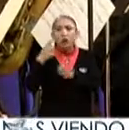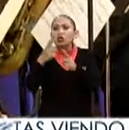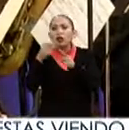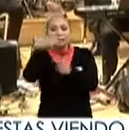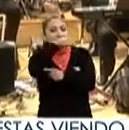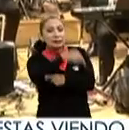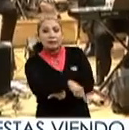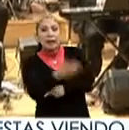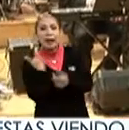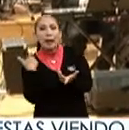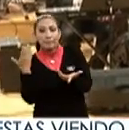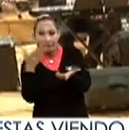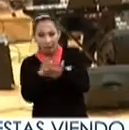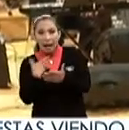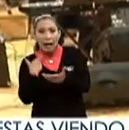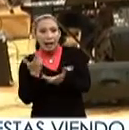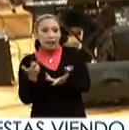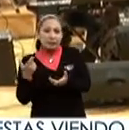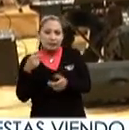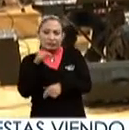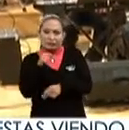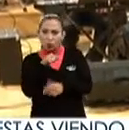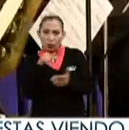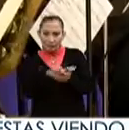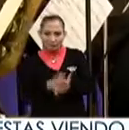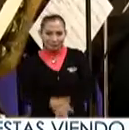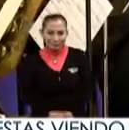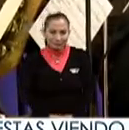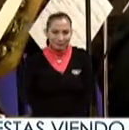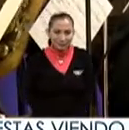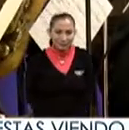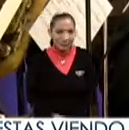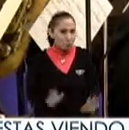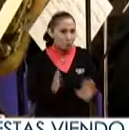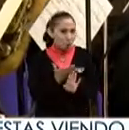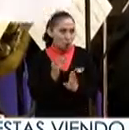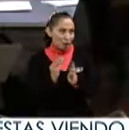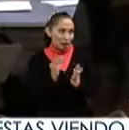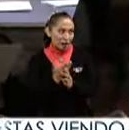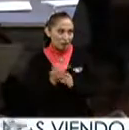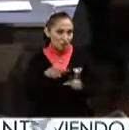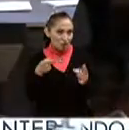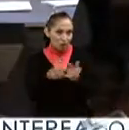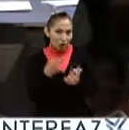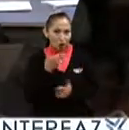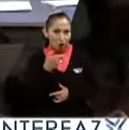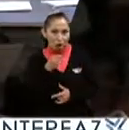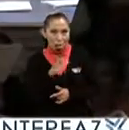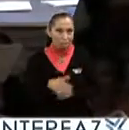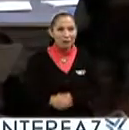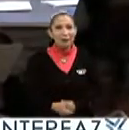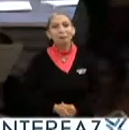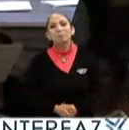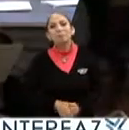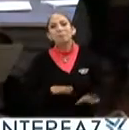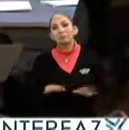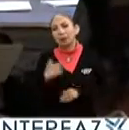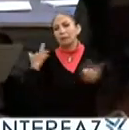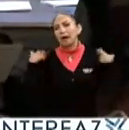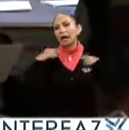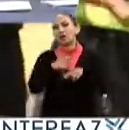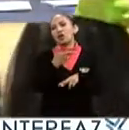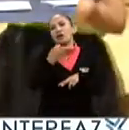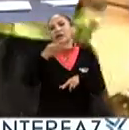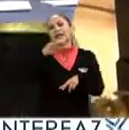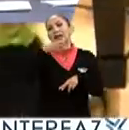están las porterías para que metamos el gol. Entonces realmente... Un término muy mundialista ahora que acaba de iniciar. Maestro